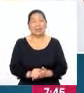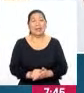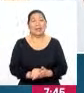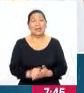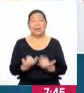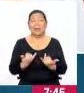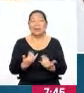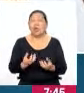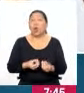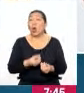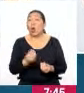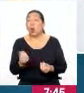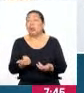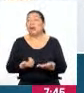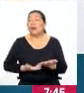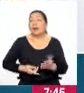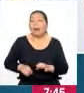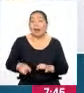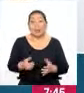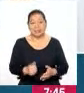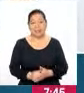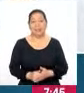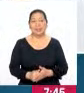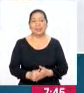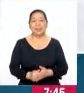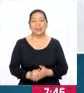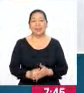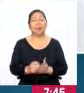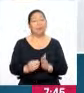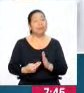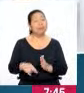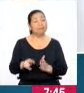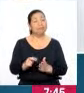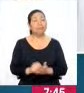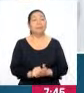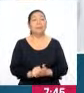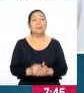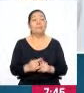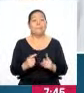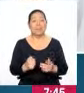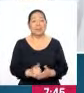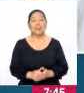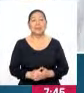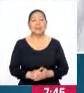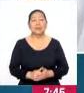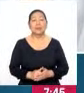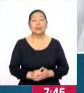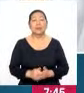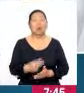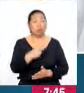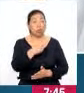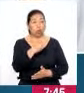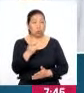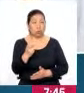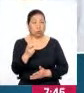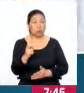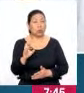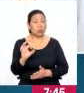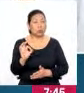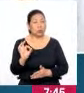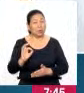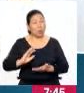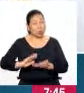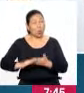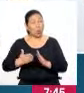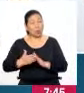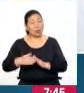vienen desarrollando otro tipo de actividades ilícitas como es el sembrío del hoja de coca, ¿no? Son más de 250 comunidades